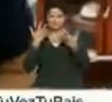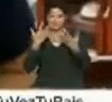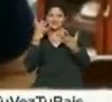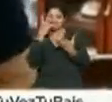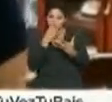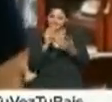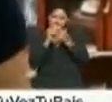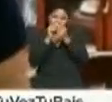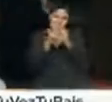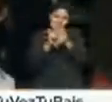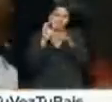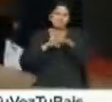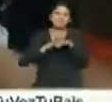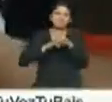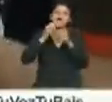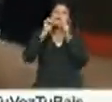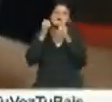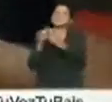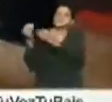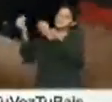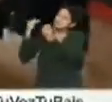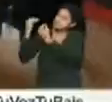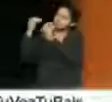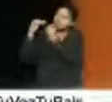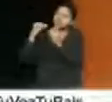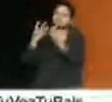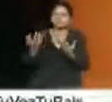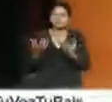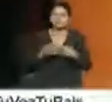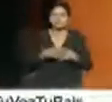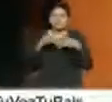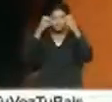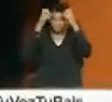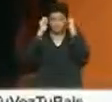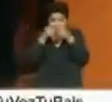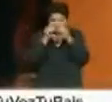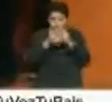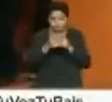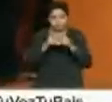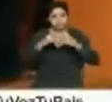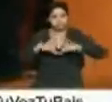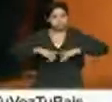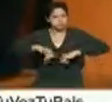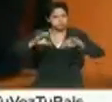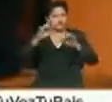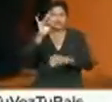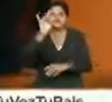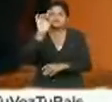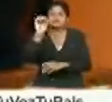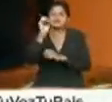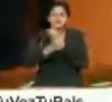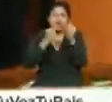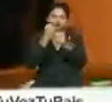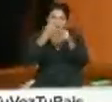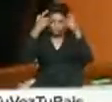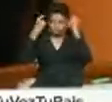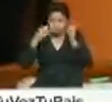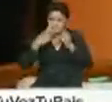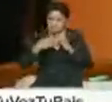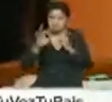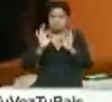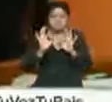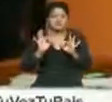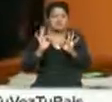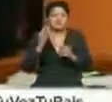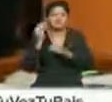que ver con una cultura ancestral. Esta prenda, cuya vida útil puede ser hasta 80 años, basa la confección de su tejido en las fibras de una